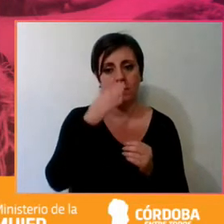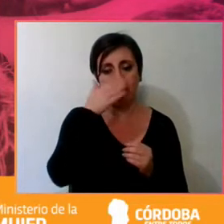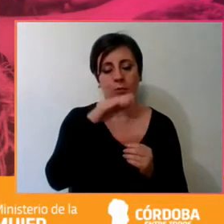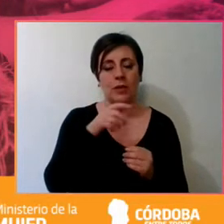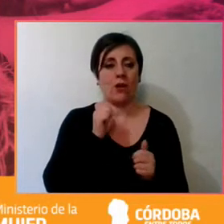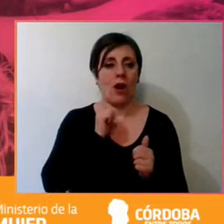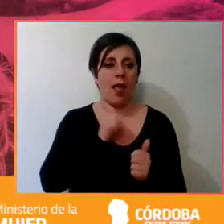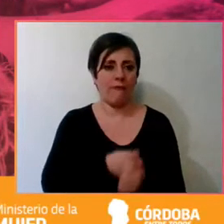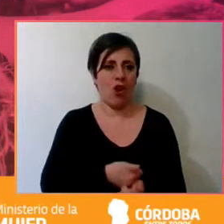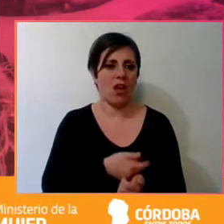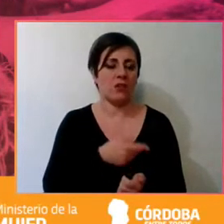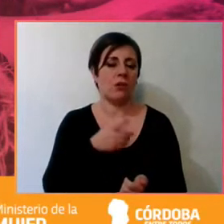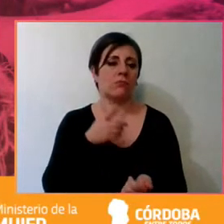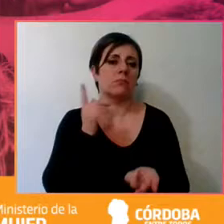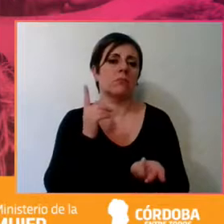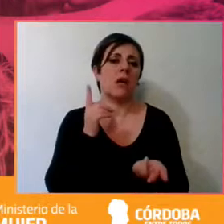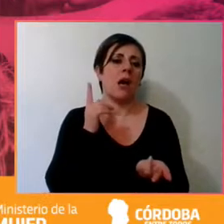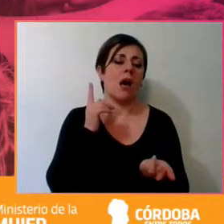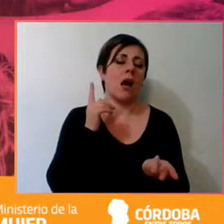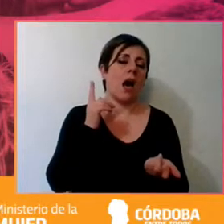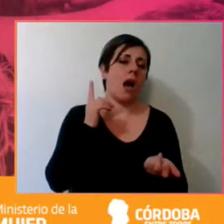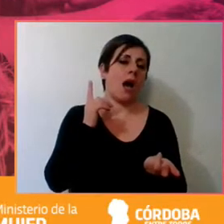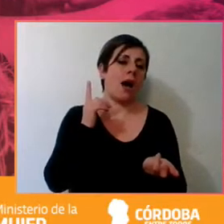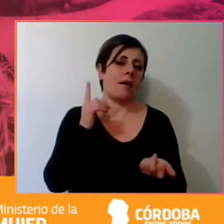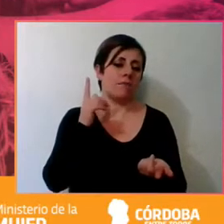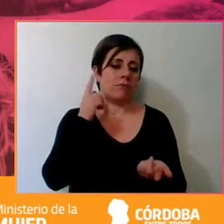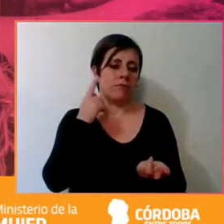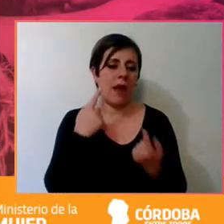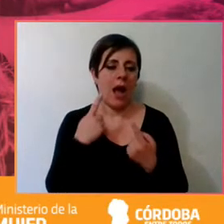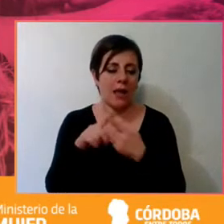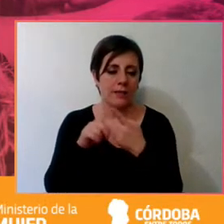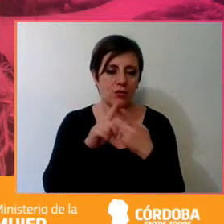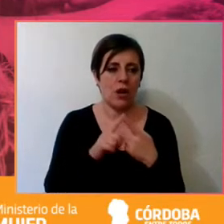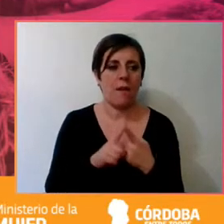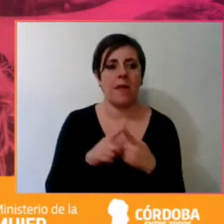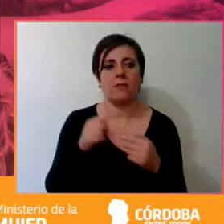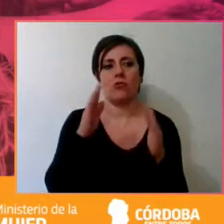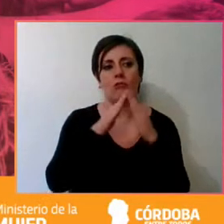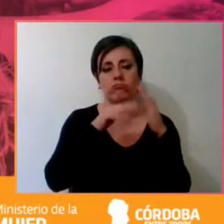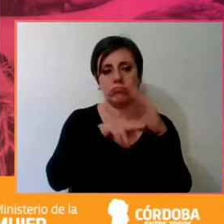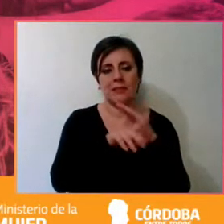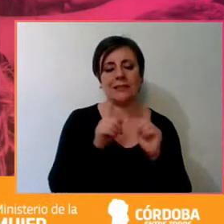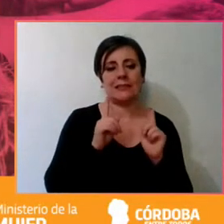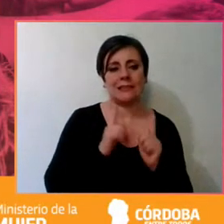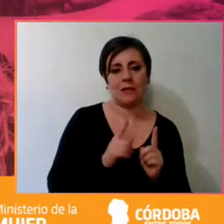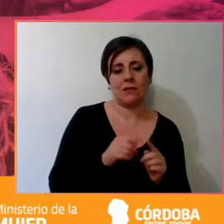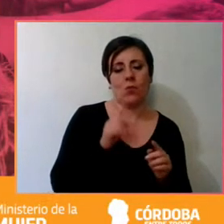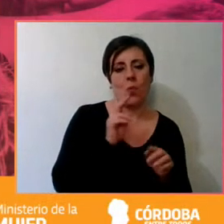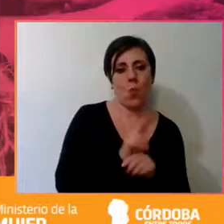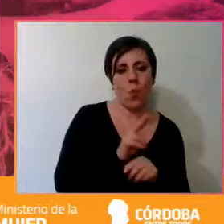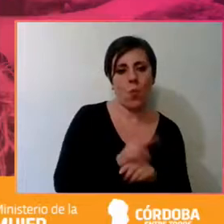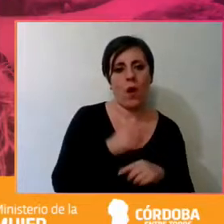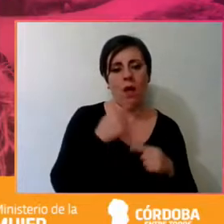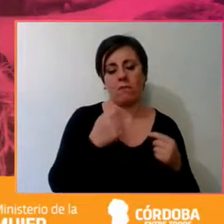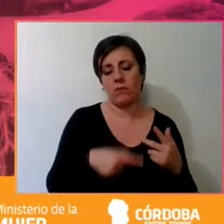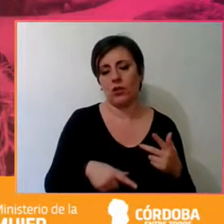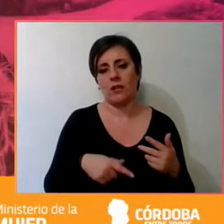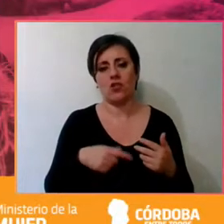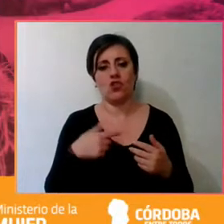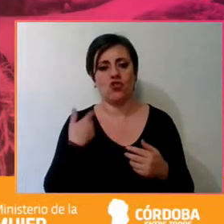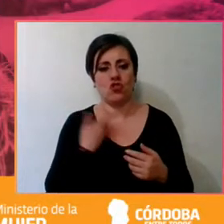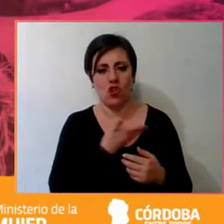violación, asesoramiento y remisiones en casos de crisis, refugio y vivienda segura, seguridad y protección social, y